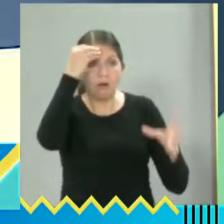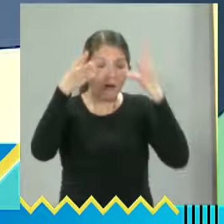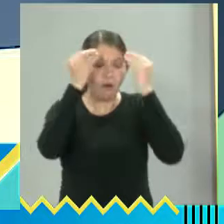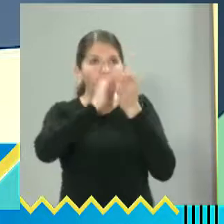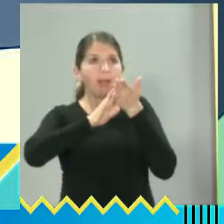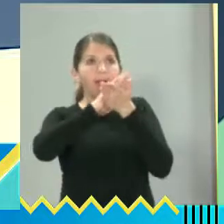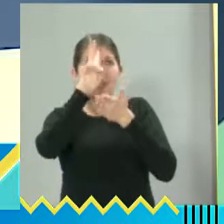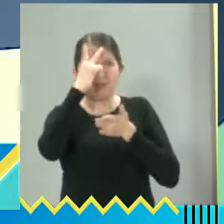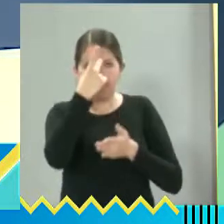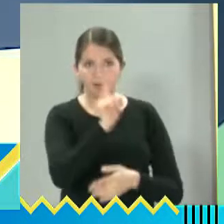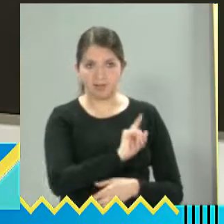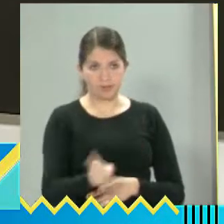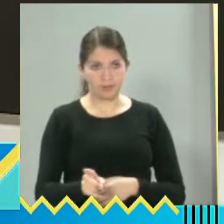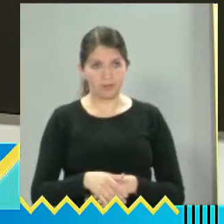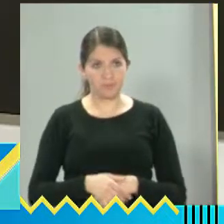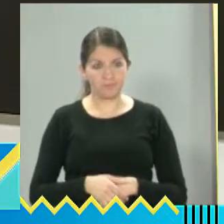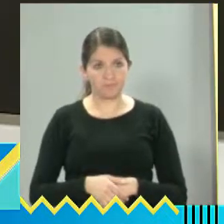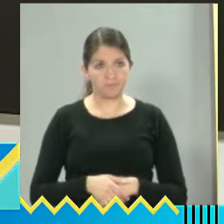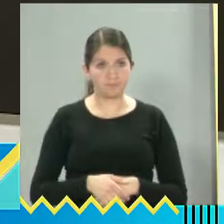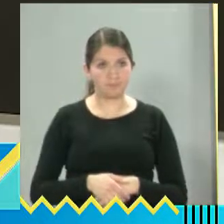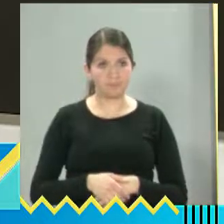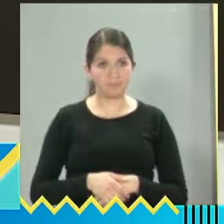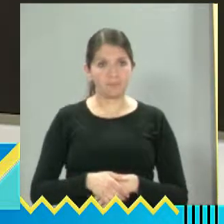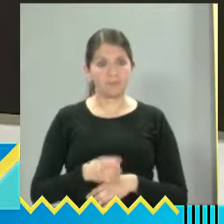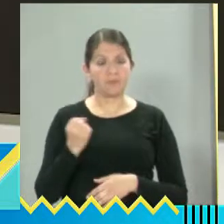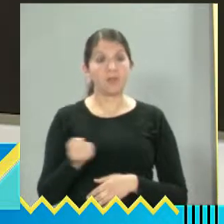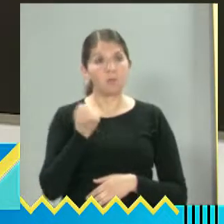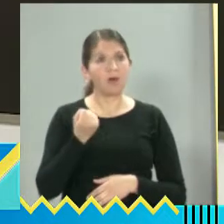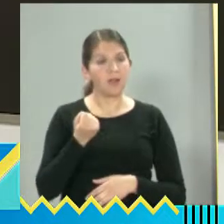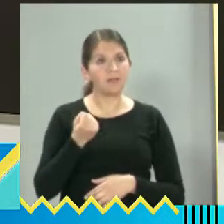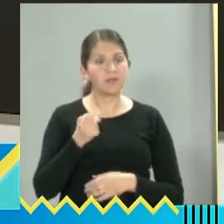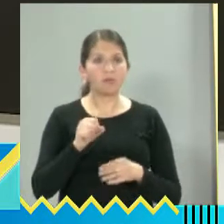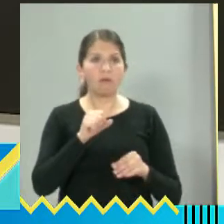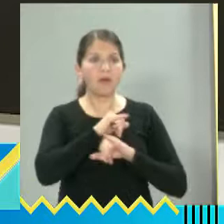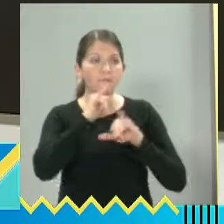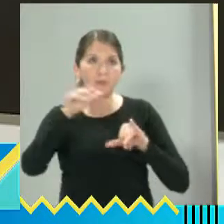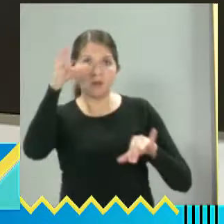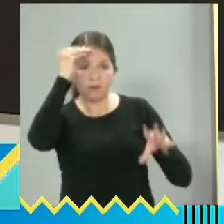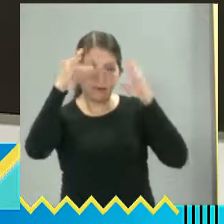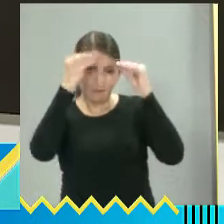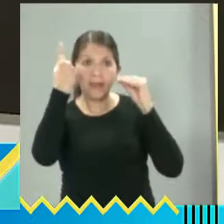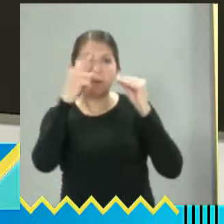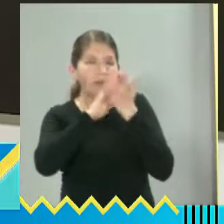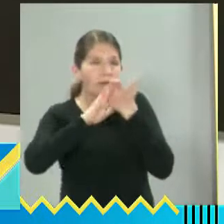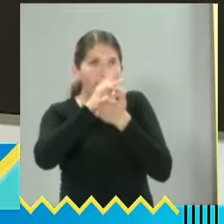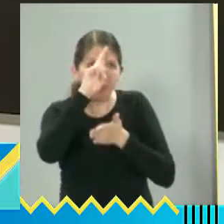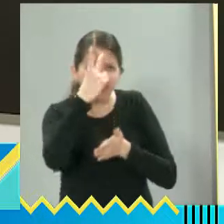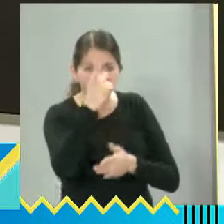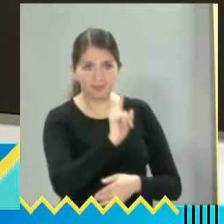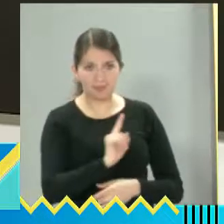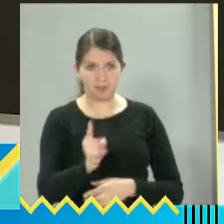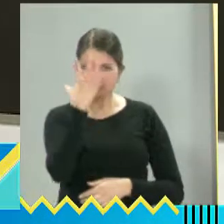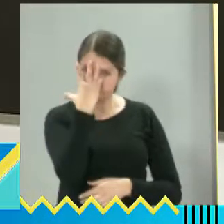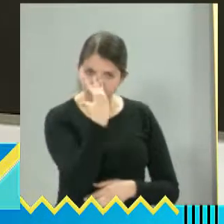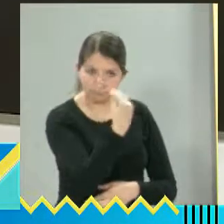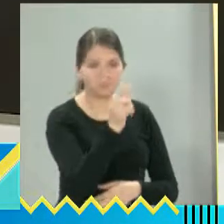tiempo. Bien, una de las claves es ser impermeable y no dejarse llevar tanto por el medio, por las influencias del medio. Exactamente.